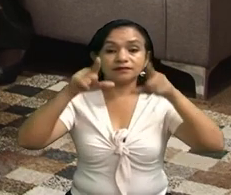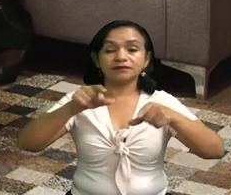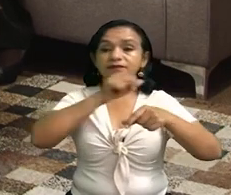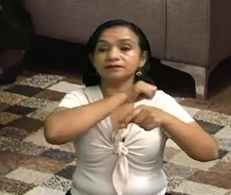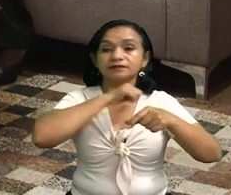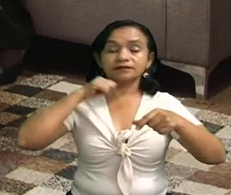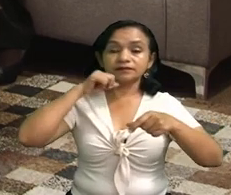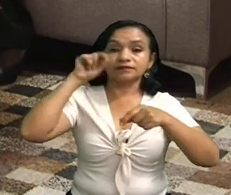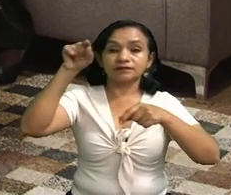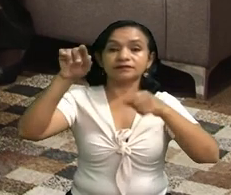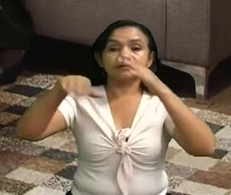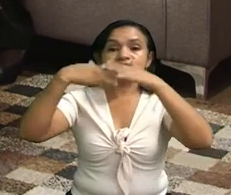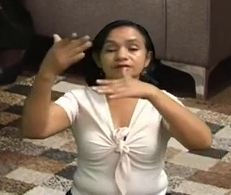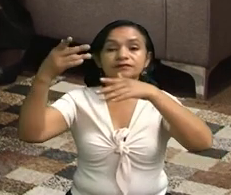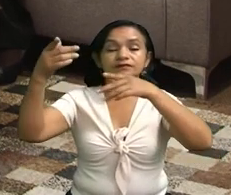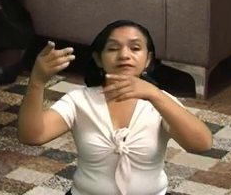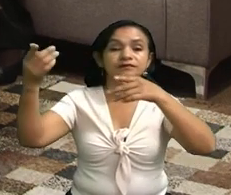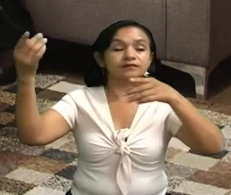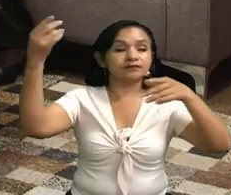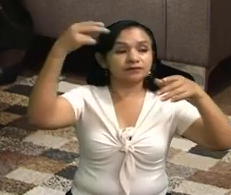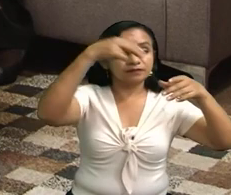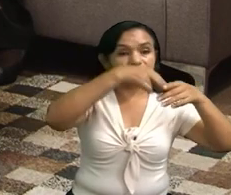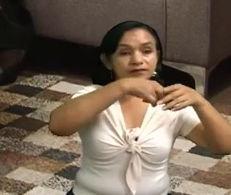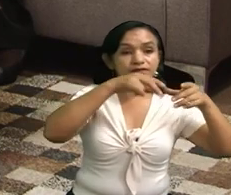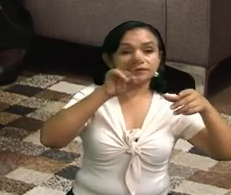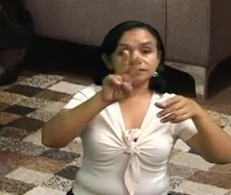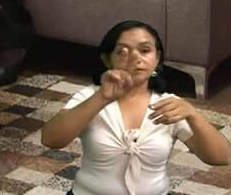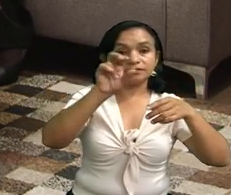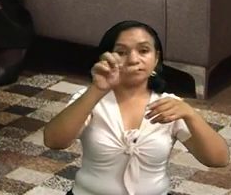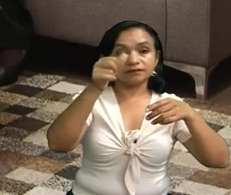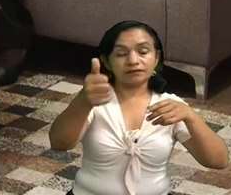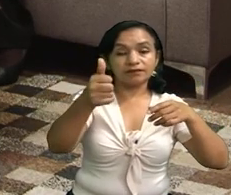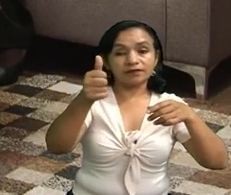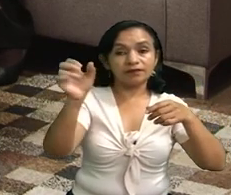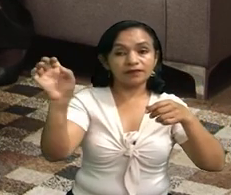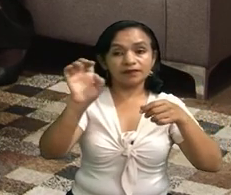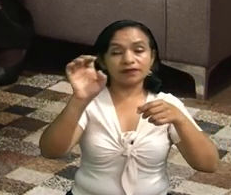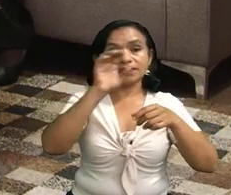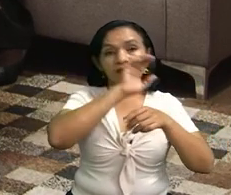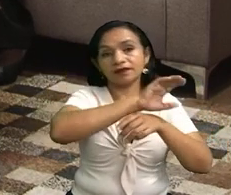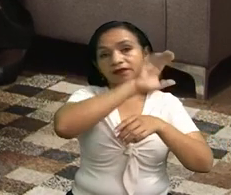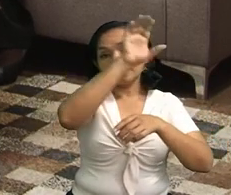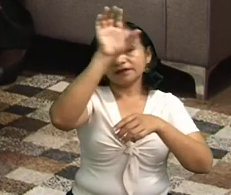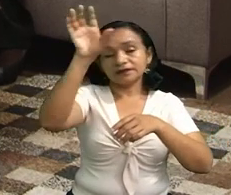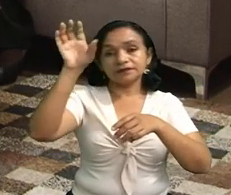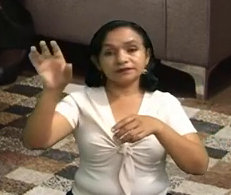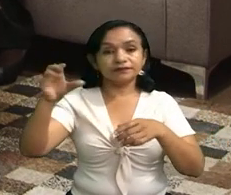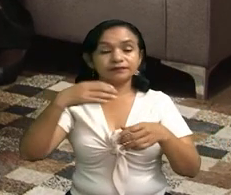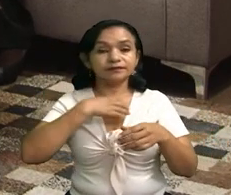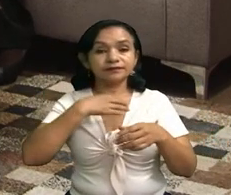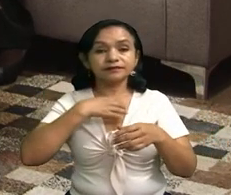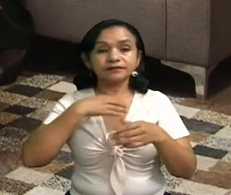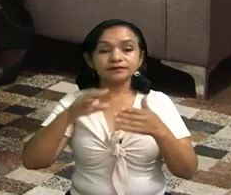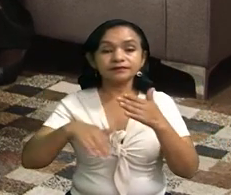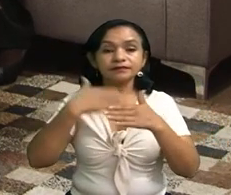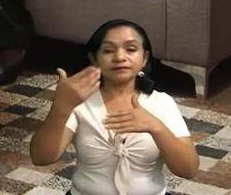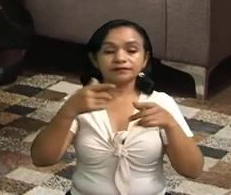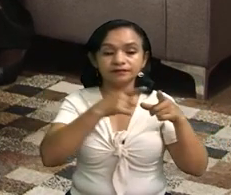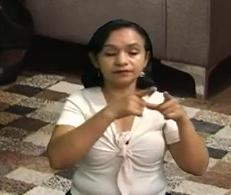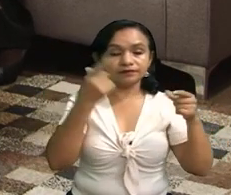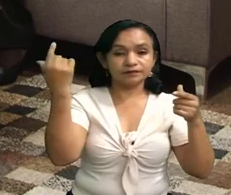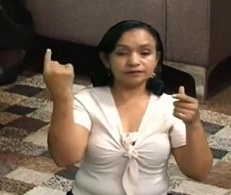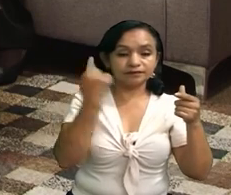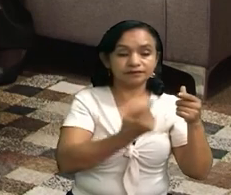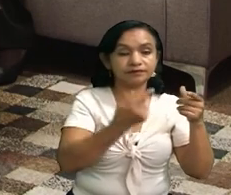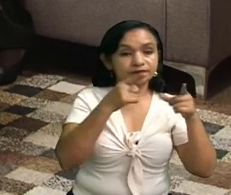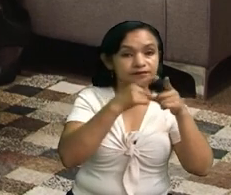examen donde ellos proceden. El examen de admisión que sería el 26 de enero lo harían en su región. Su región. Y después vendrían a estudiar. Vienen